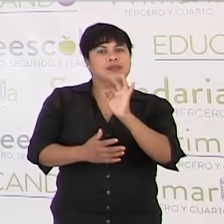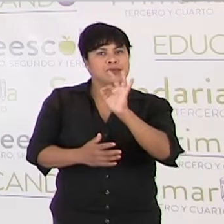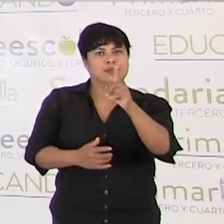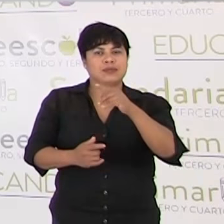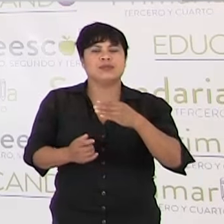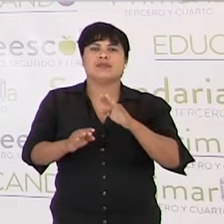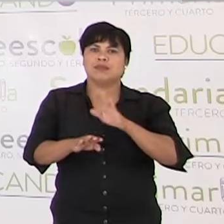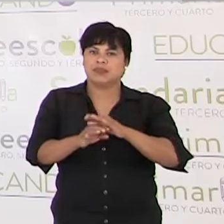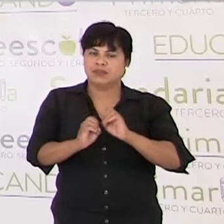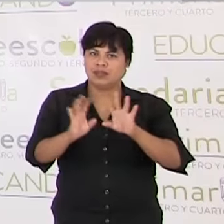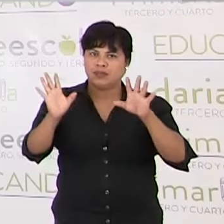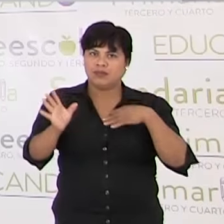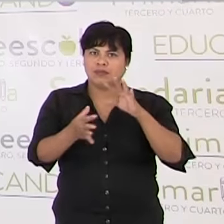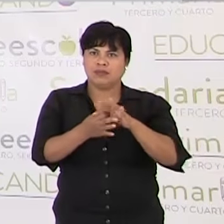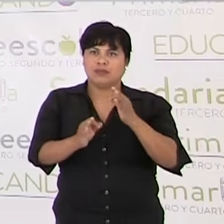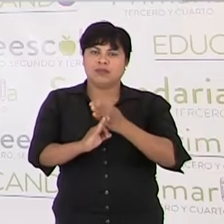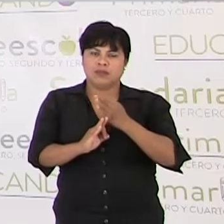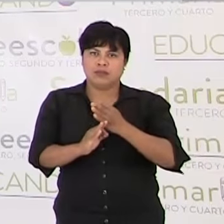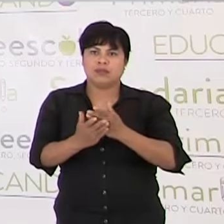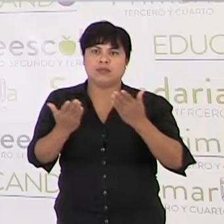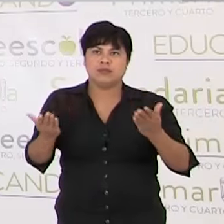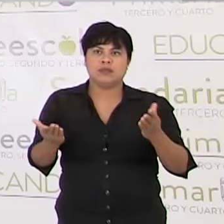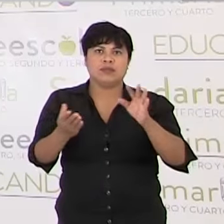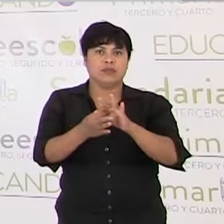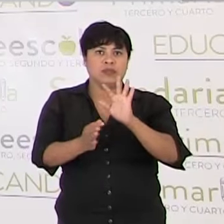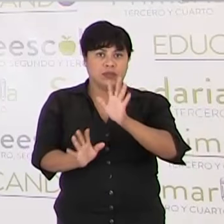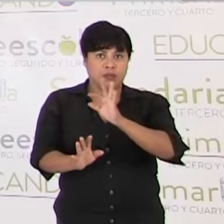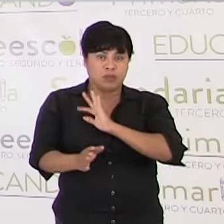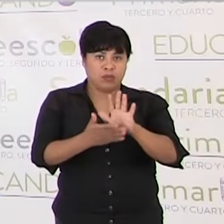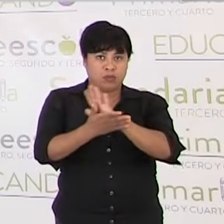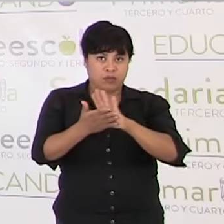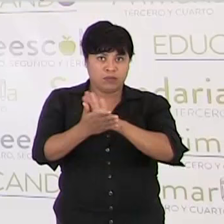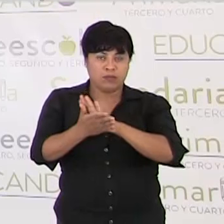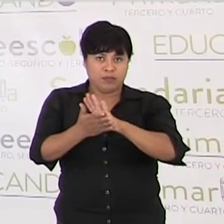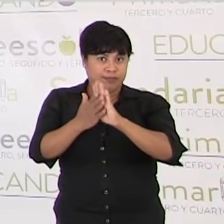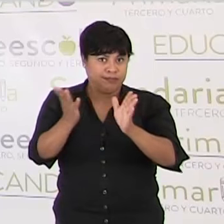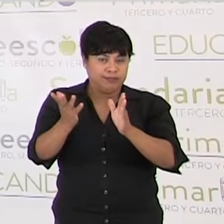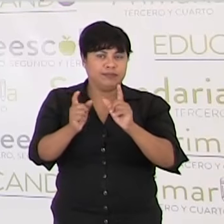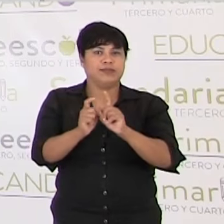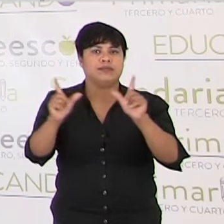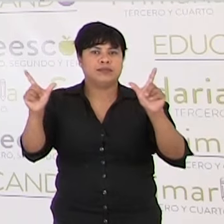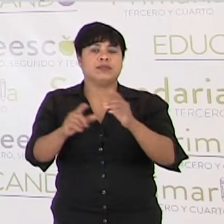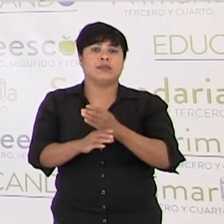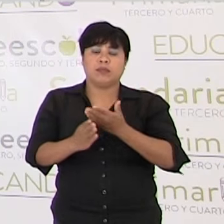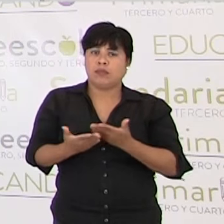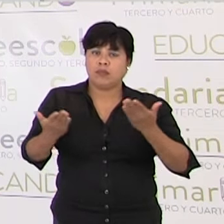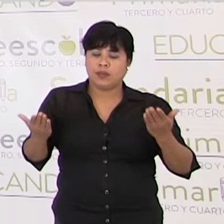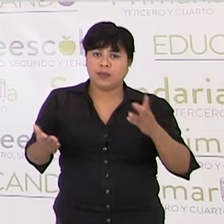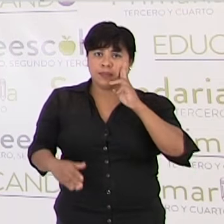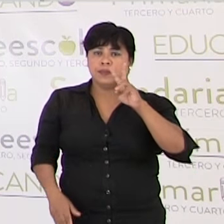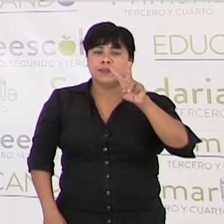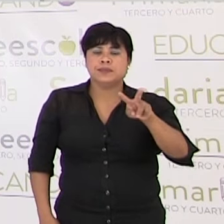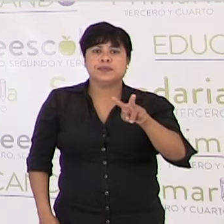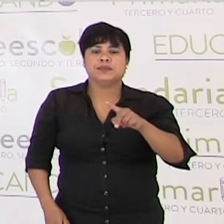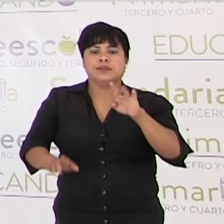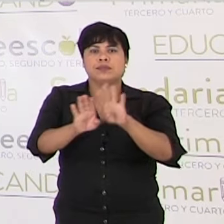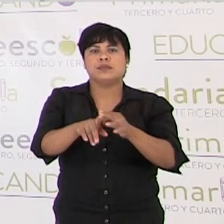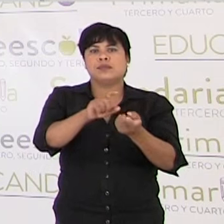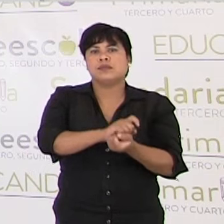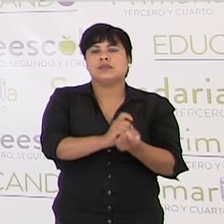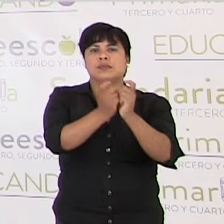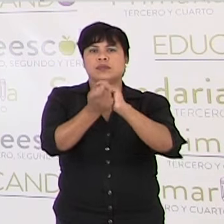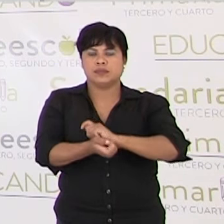quedado claro. A continuación, ¿ya puedo borrar? Bueno, a continuación vamos a traducir